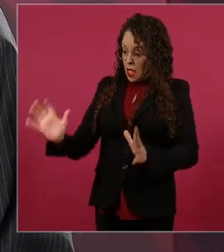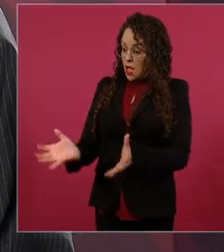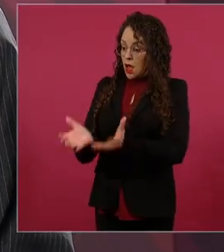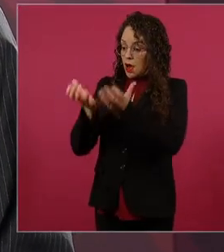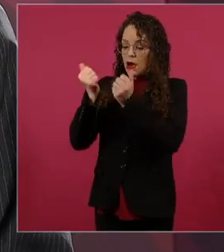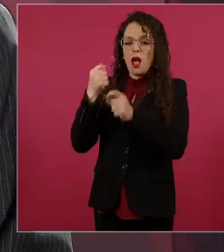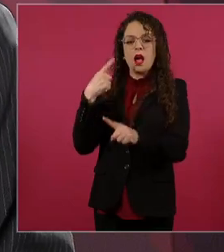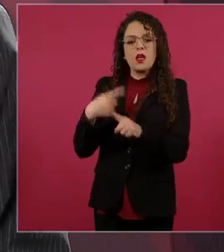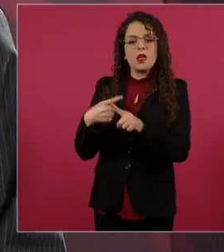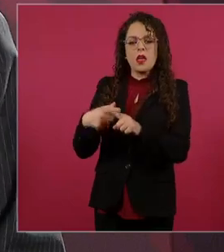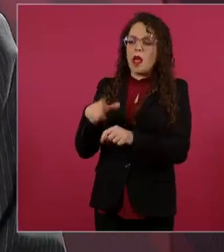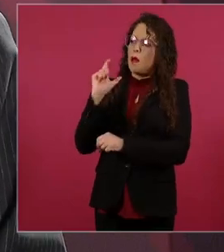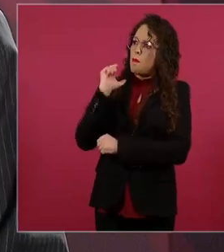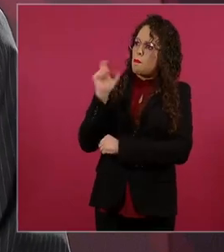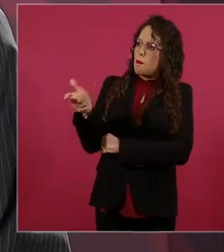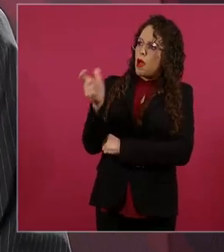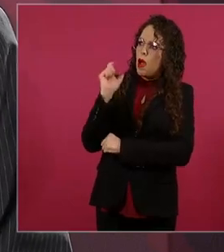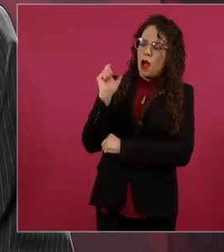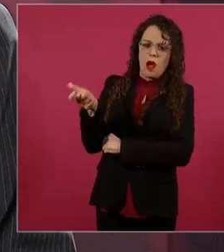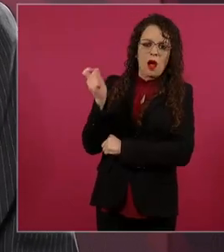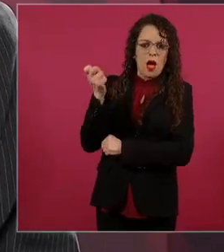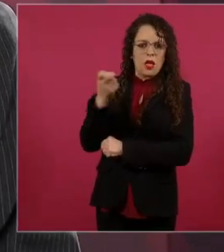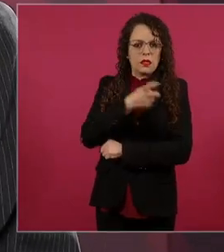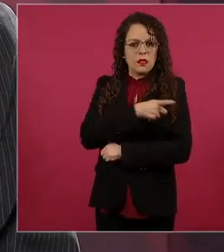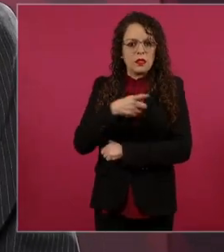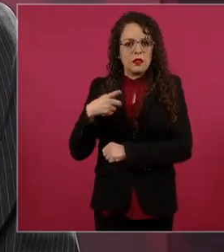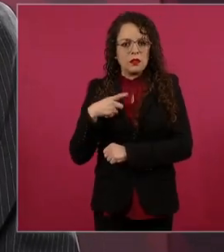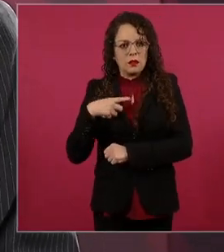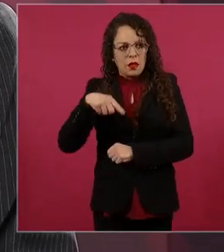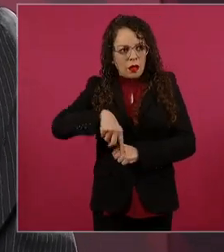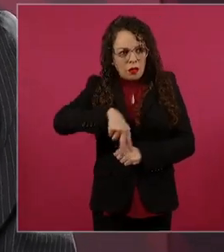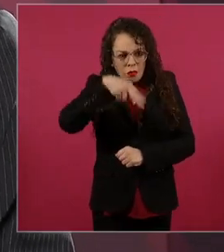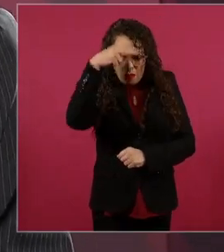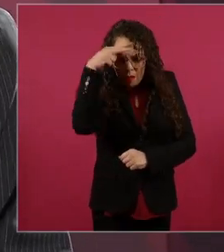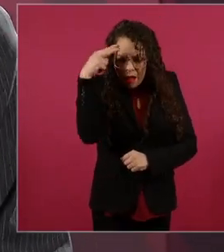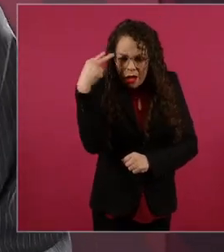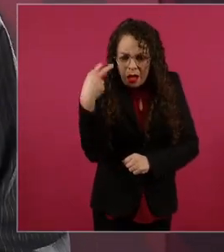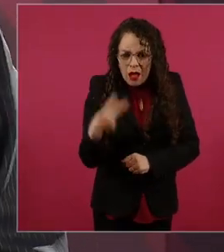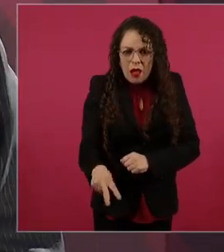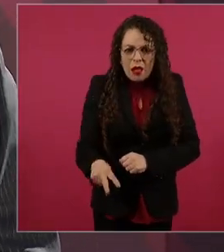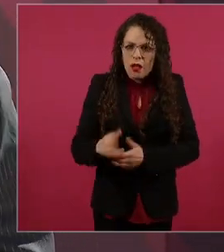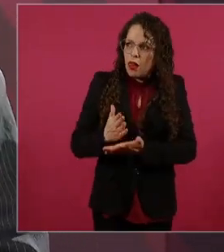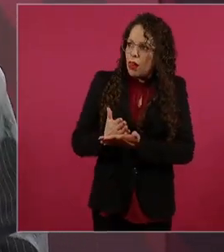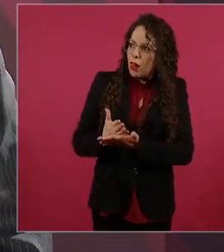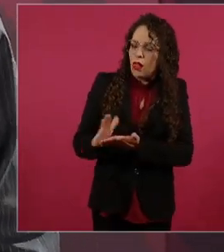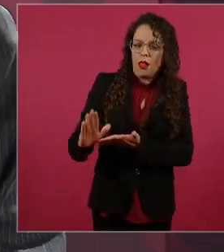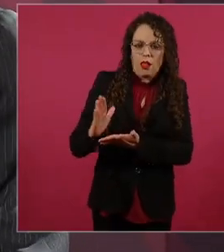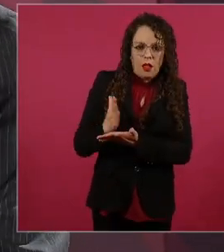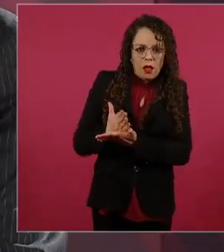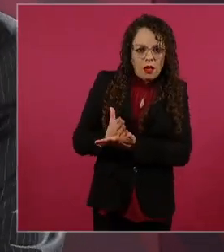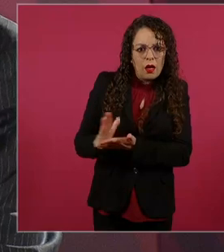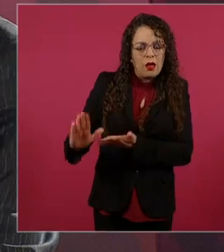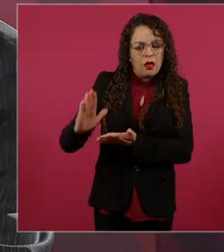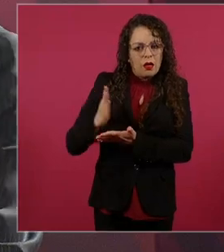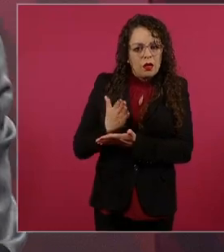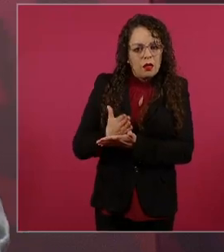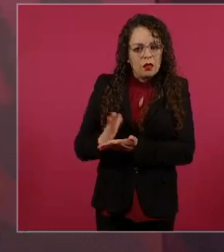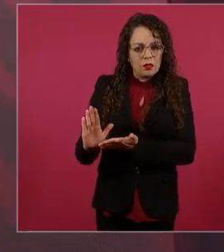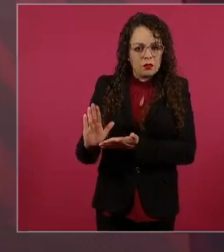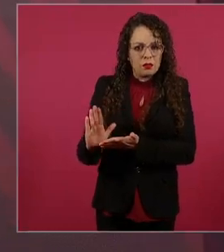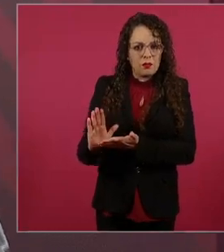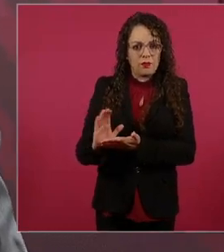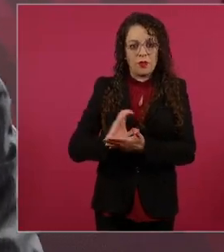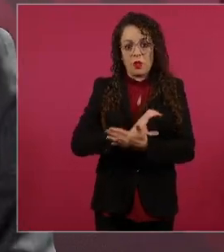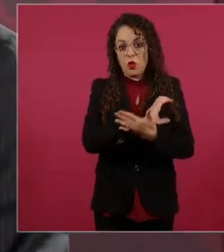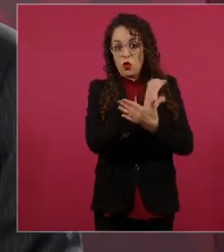todas las empresas ferrocarriles que les habían entregado concesiones